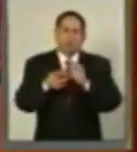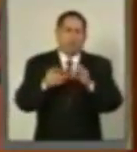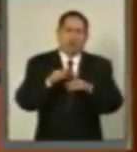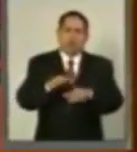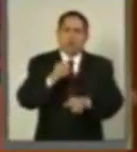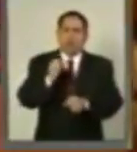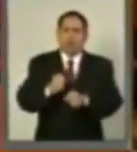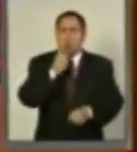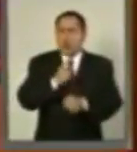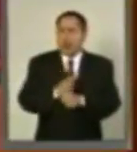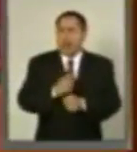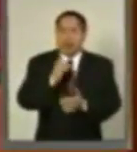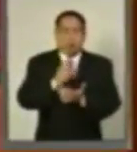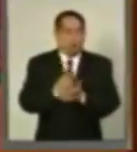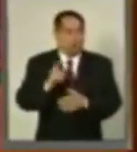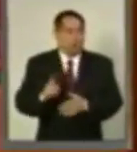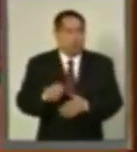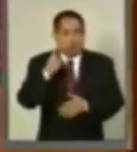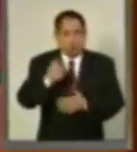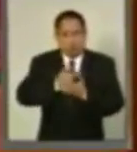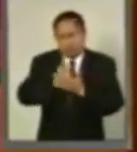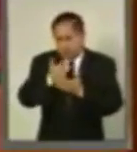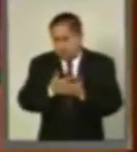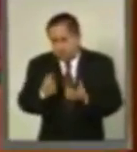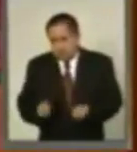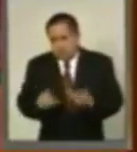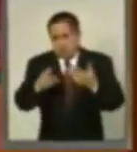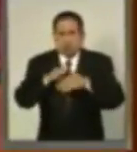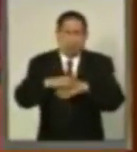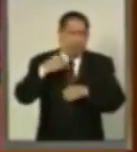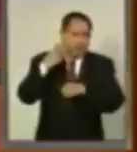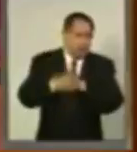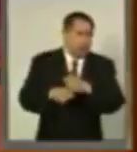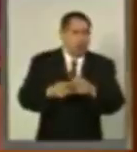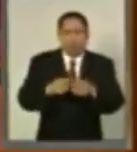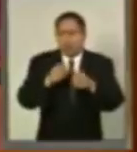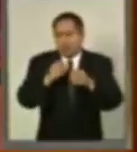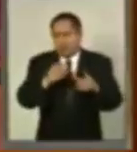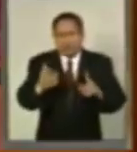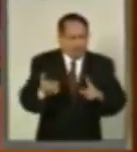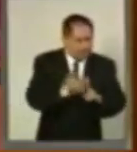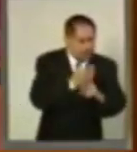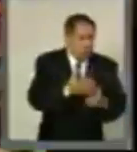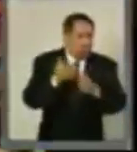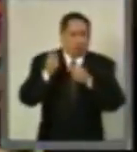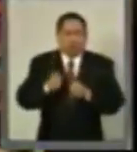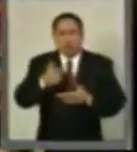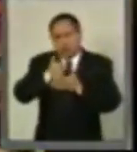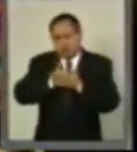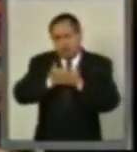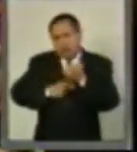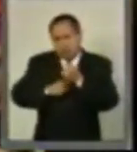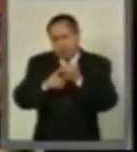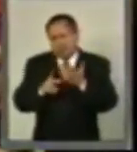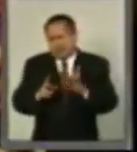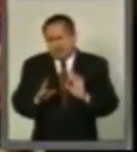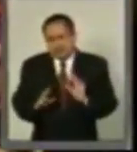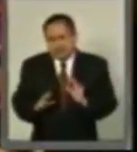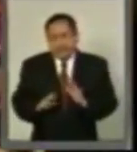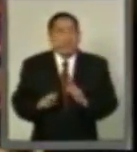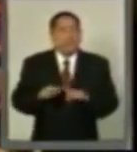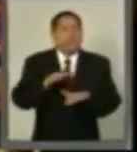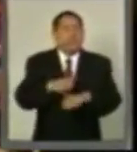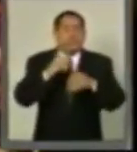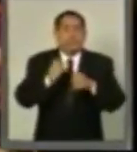seguridad no solamente implica cifras en materia de delitos, de secuestros y de otro tipo de problemas. Hablar de